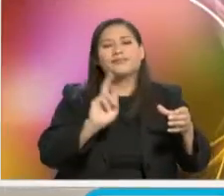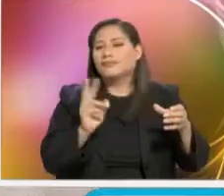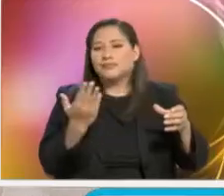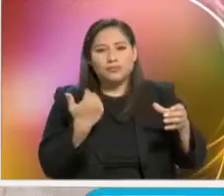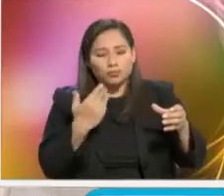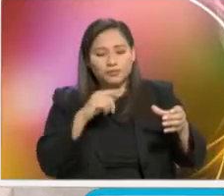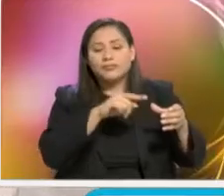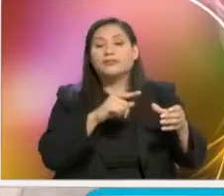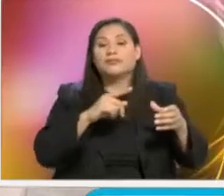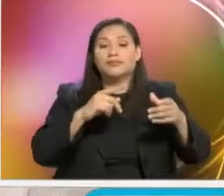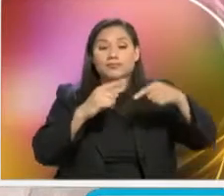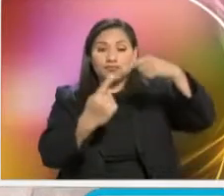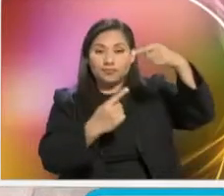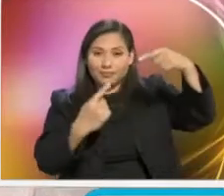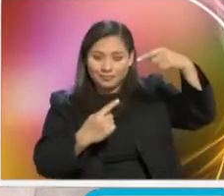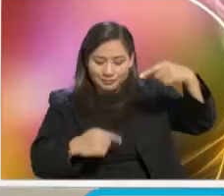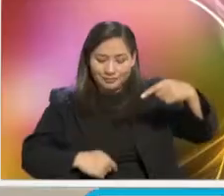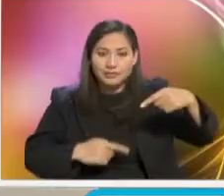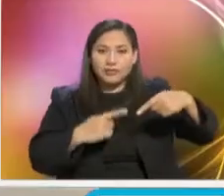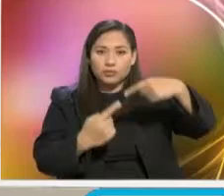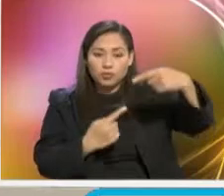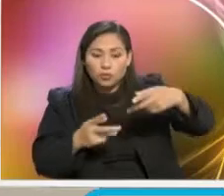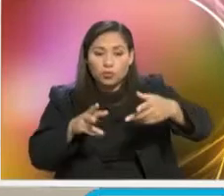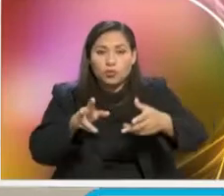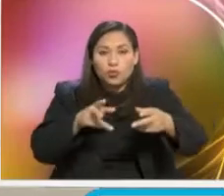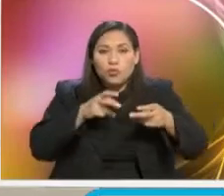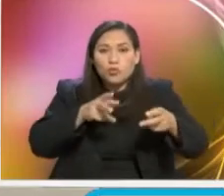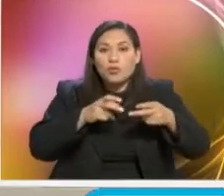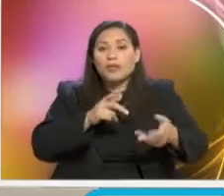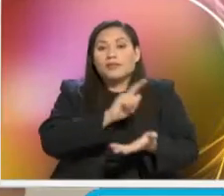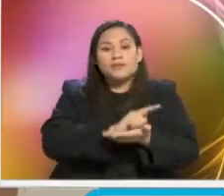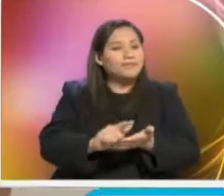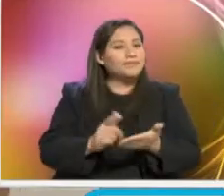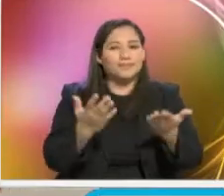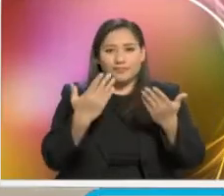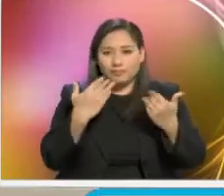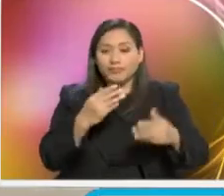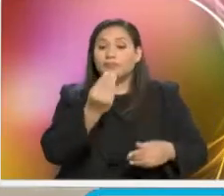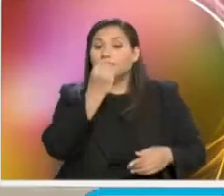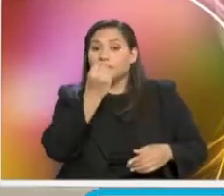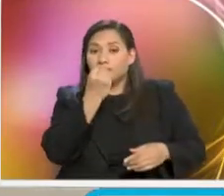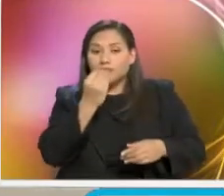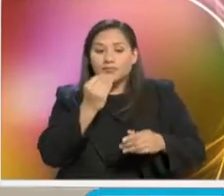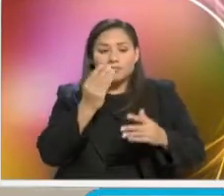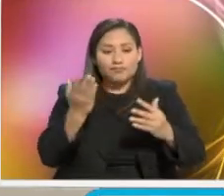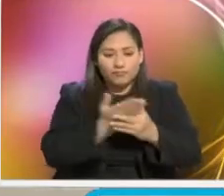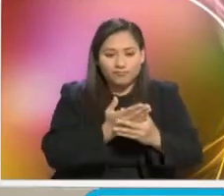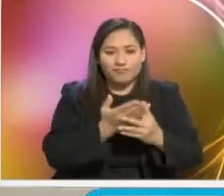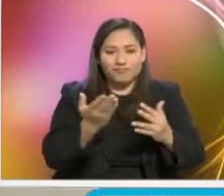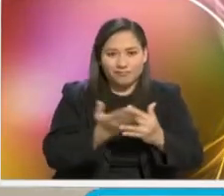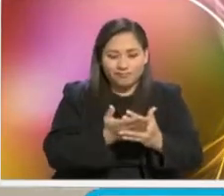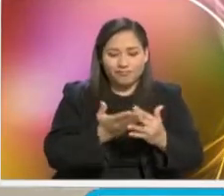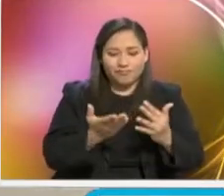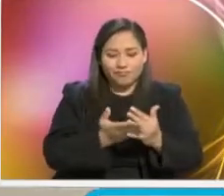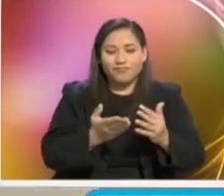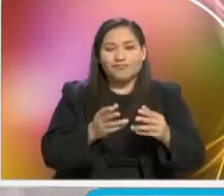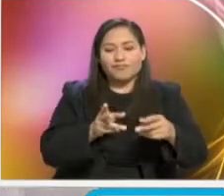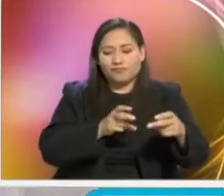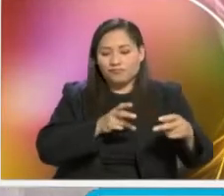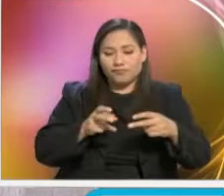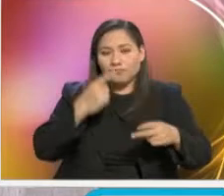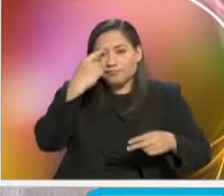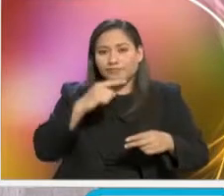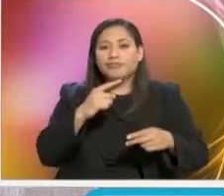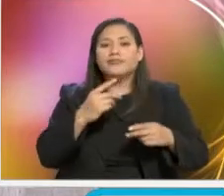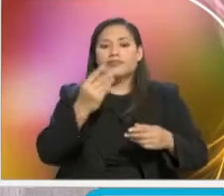se pierden enzimas, y recordemos que las enzimas son quien cortan toda la comida para poderla desdoblar y poderla absorber. Maribel, normalmente